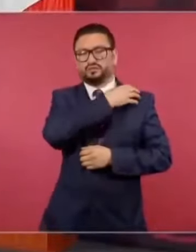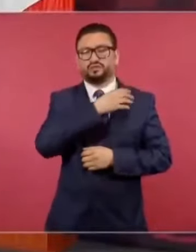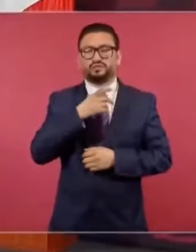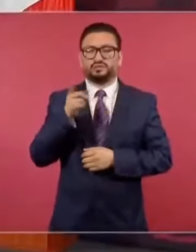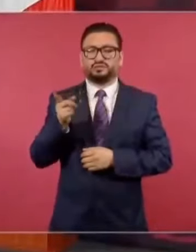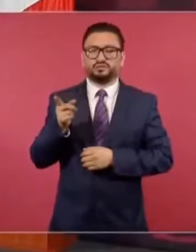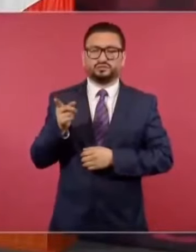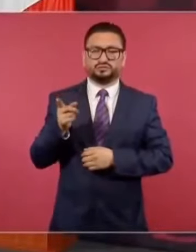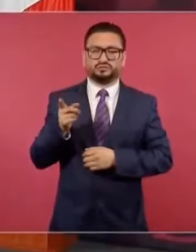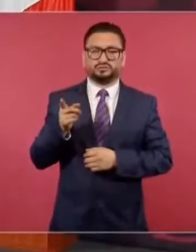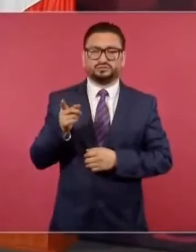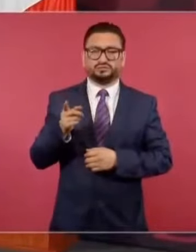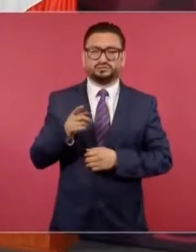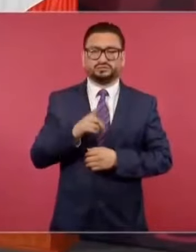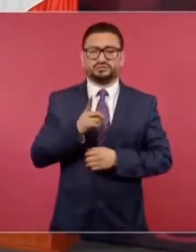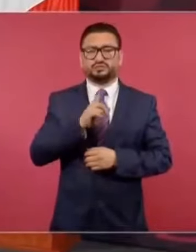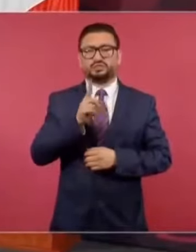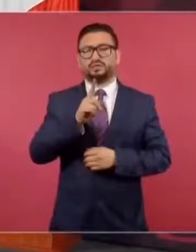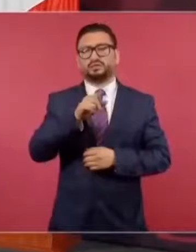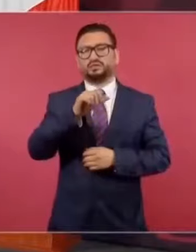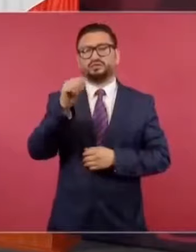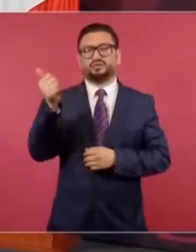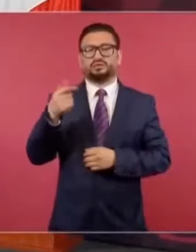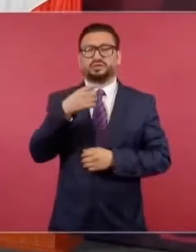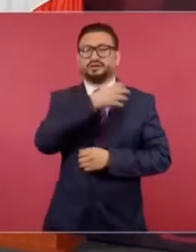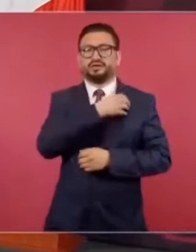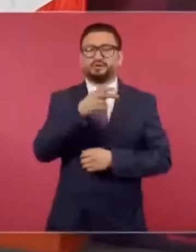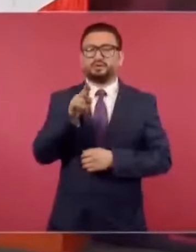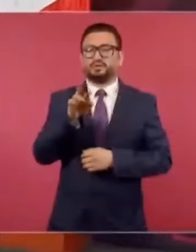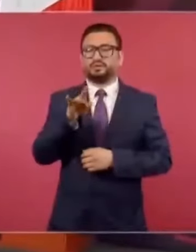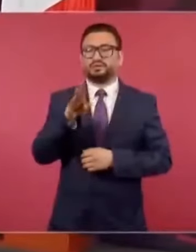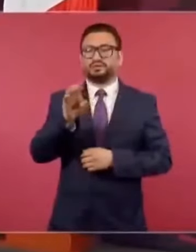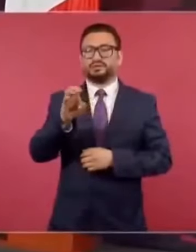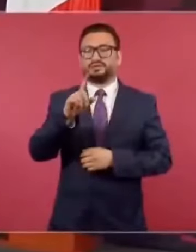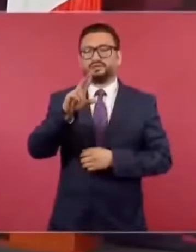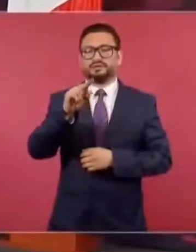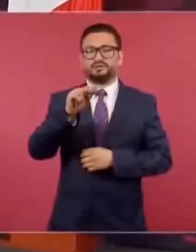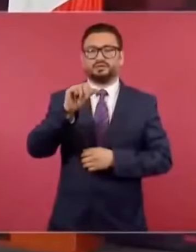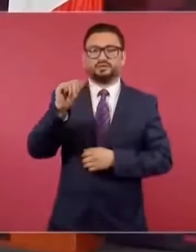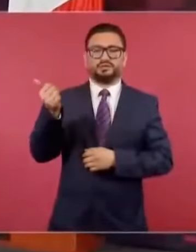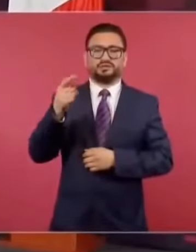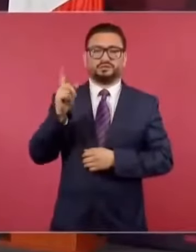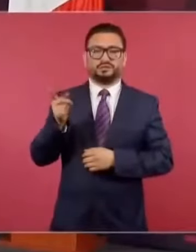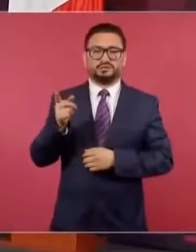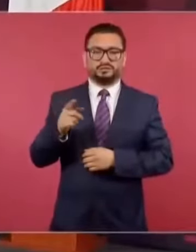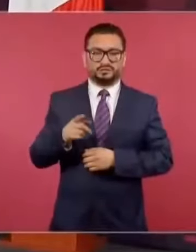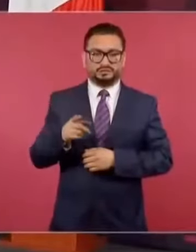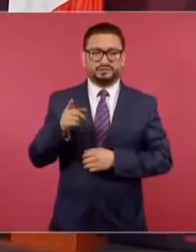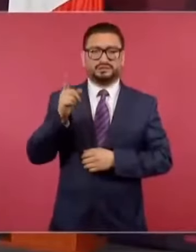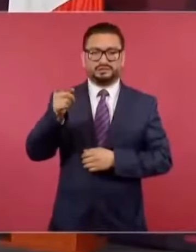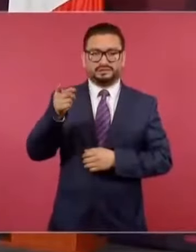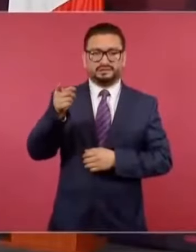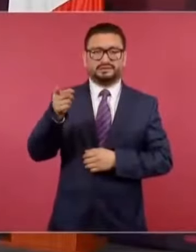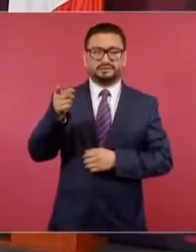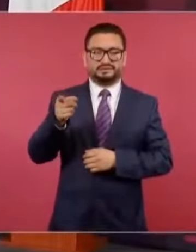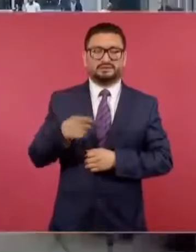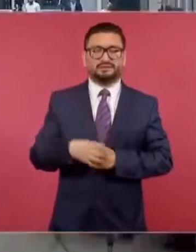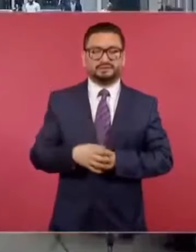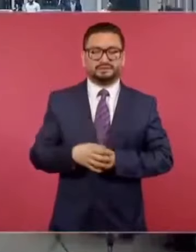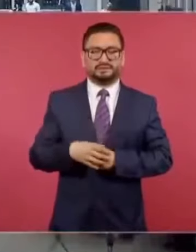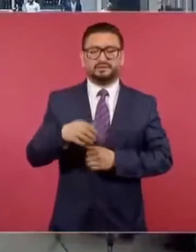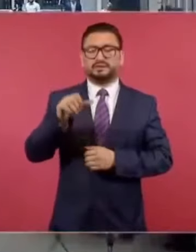coronel No ese es general u este ah gileno Buen día